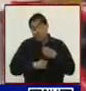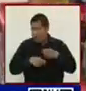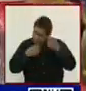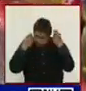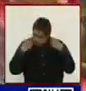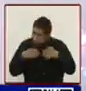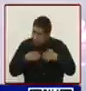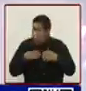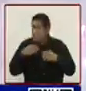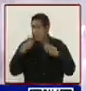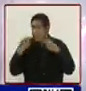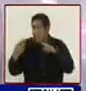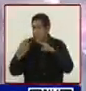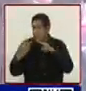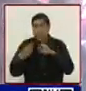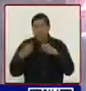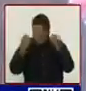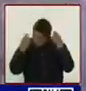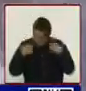chuspita a las personas que ven mi camino.